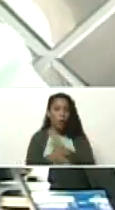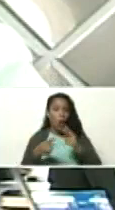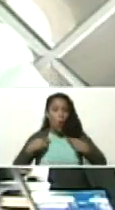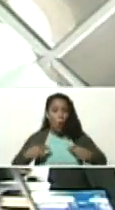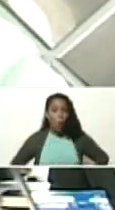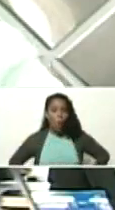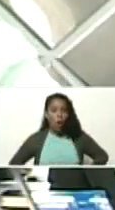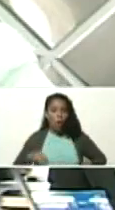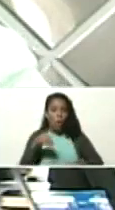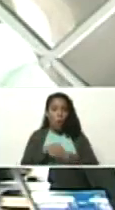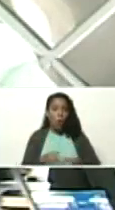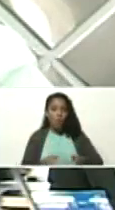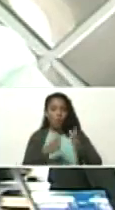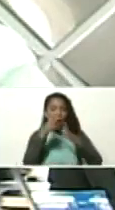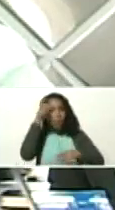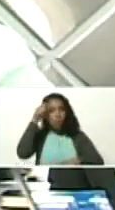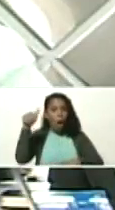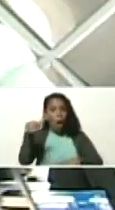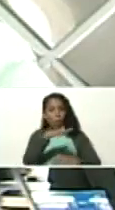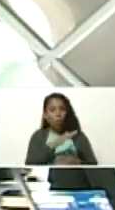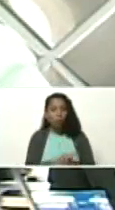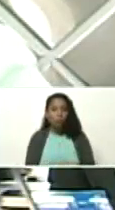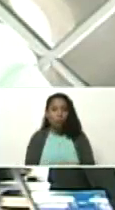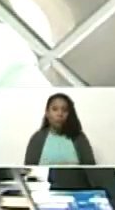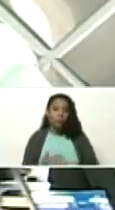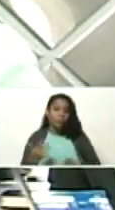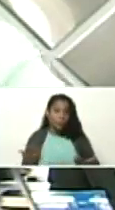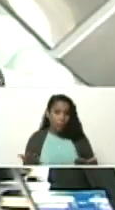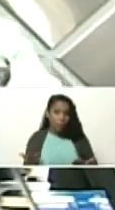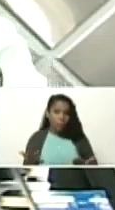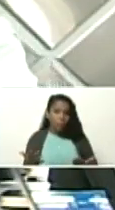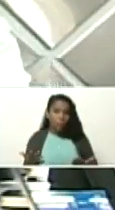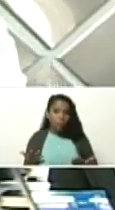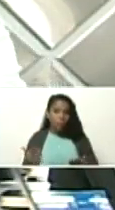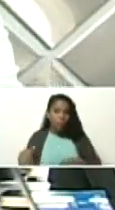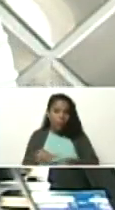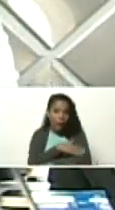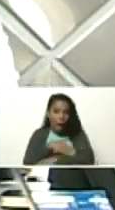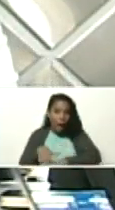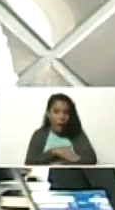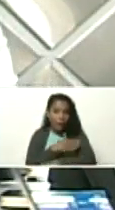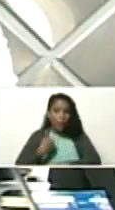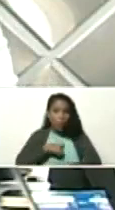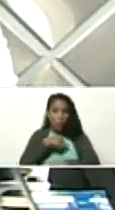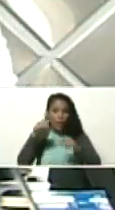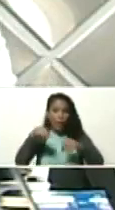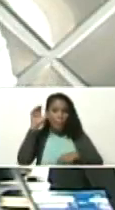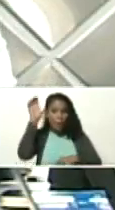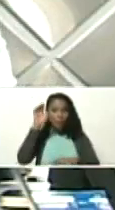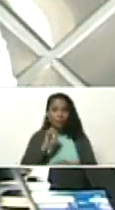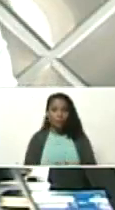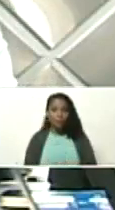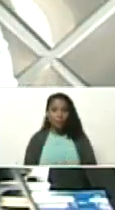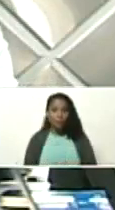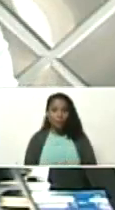humanos, poblacionales y urbanos de nuestro país.